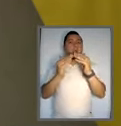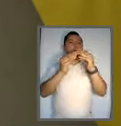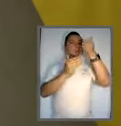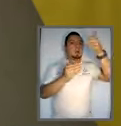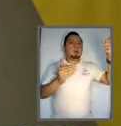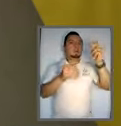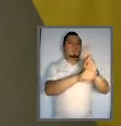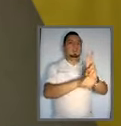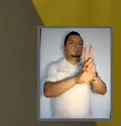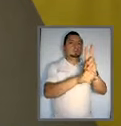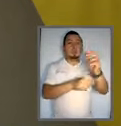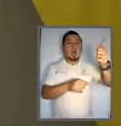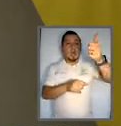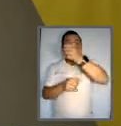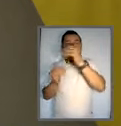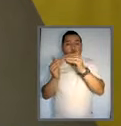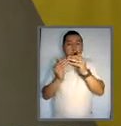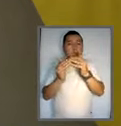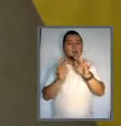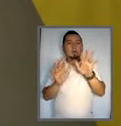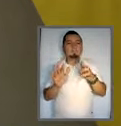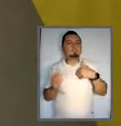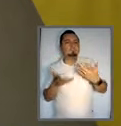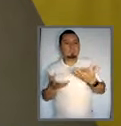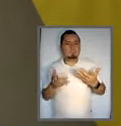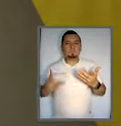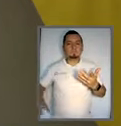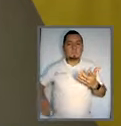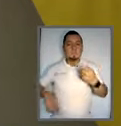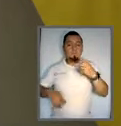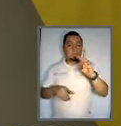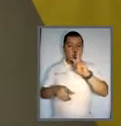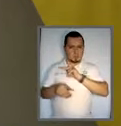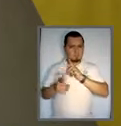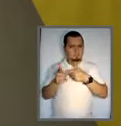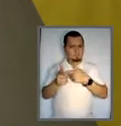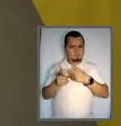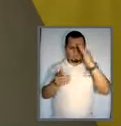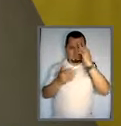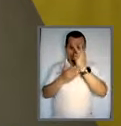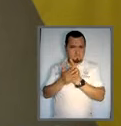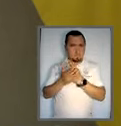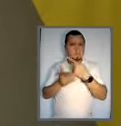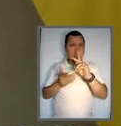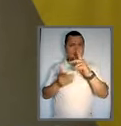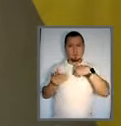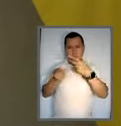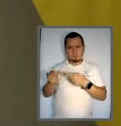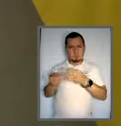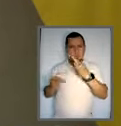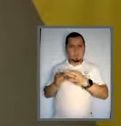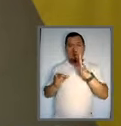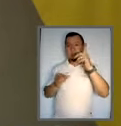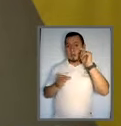y variables que a veces escapan del control del gobierno, pero en general la estrategia del dengue va funcionando bien y les preparo si quieres una ficha